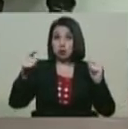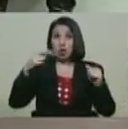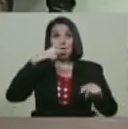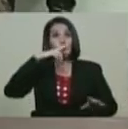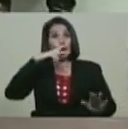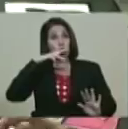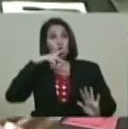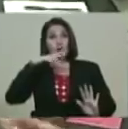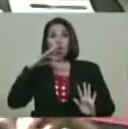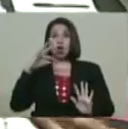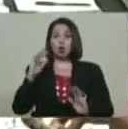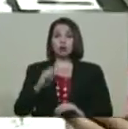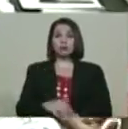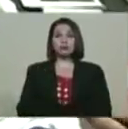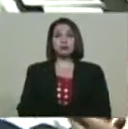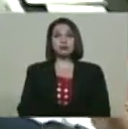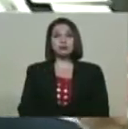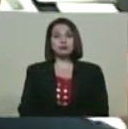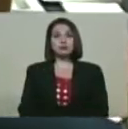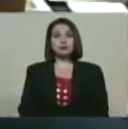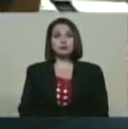discurso.